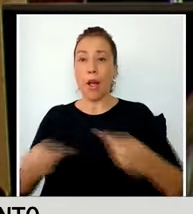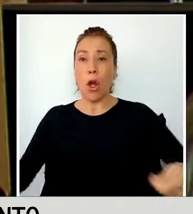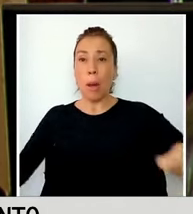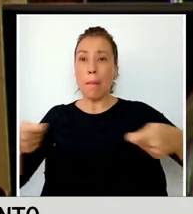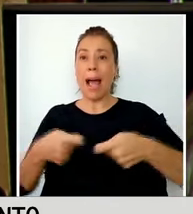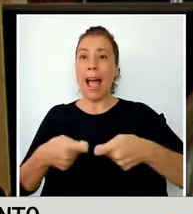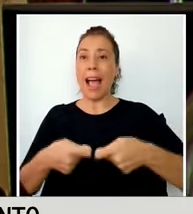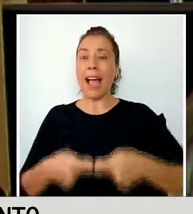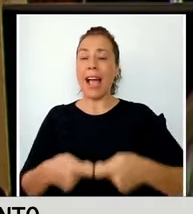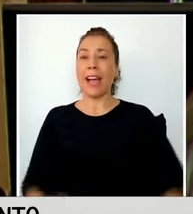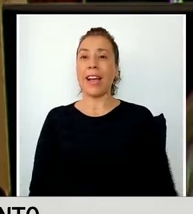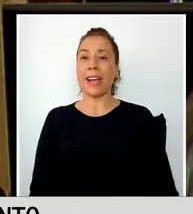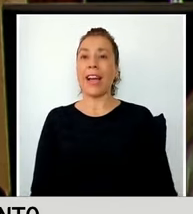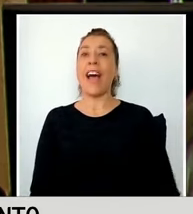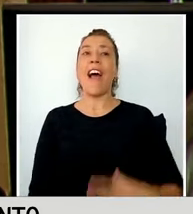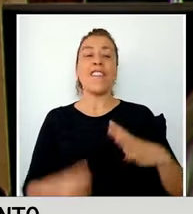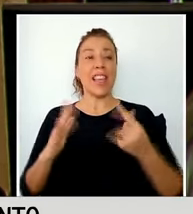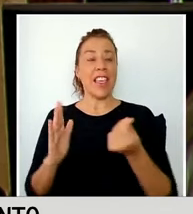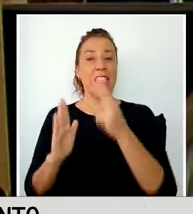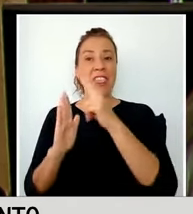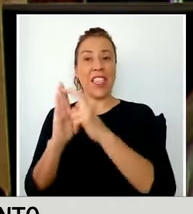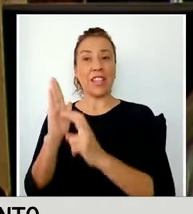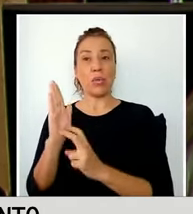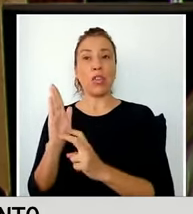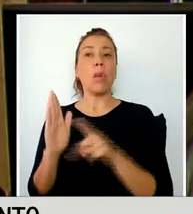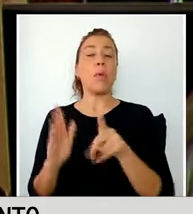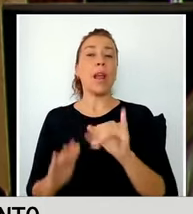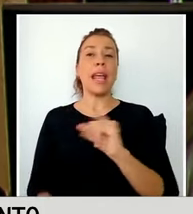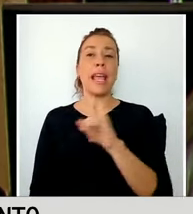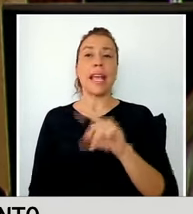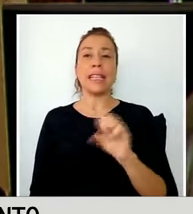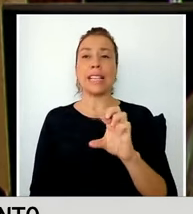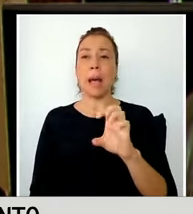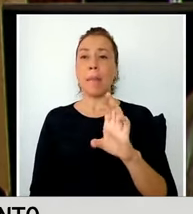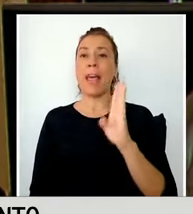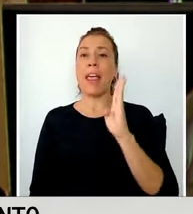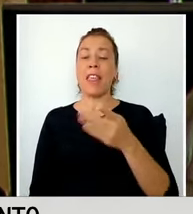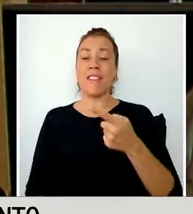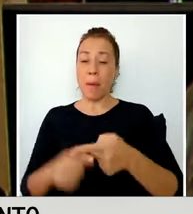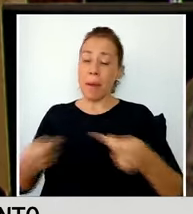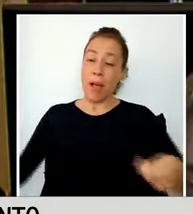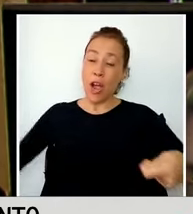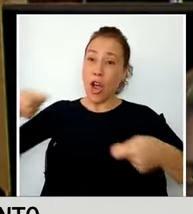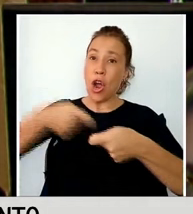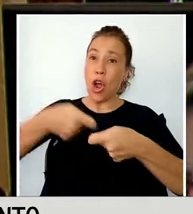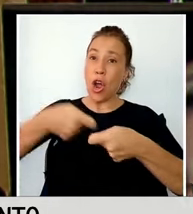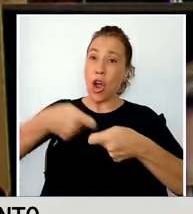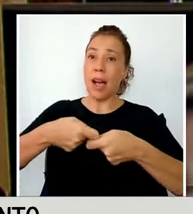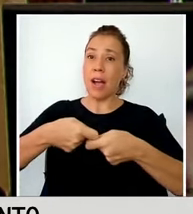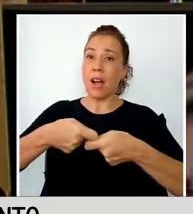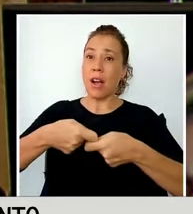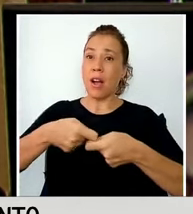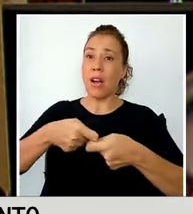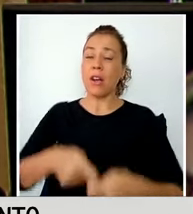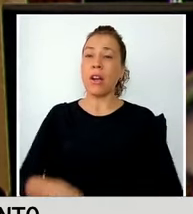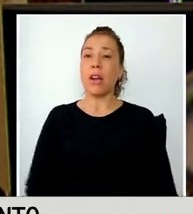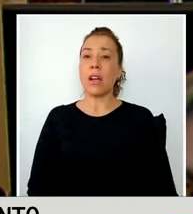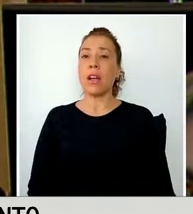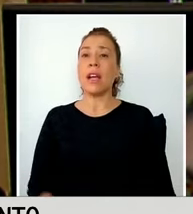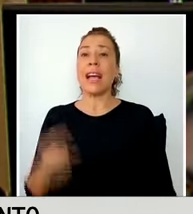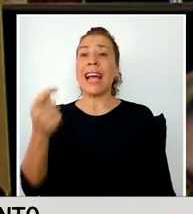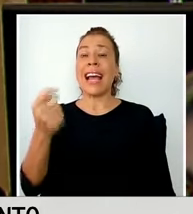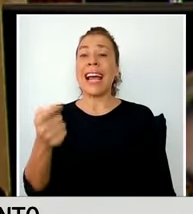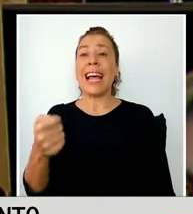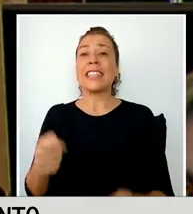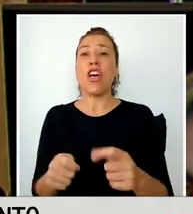le descuentan de acuerdo a su isapre y tienen que hacer un copago el copago es esencialmente casi el doble del precio